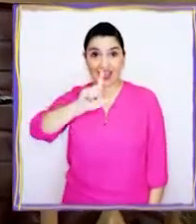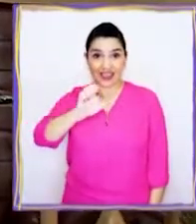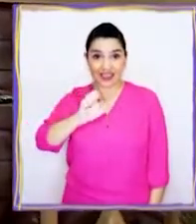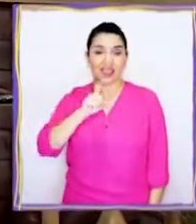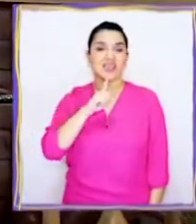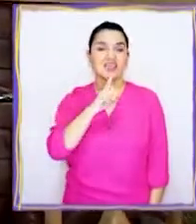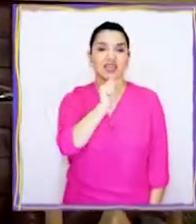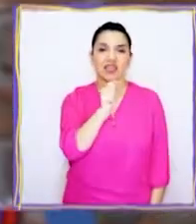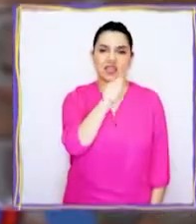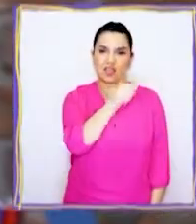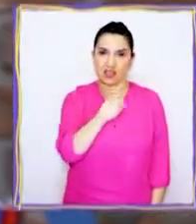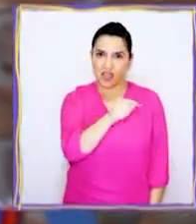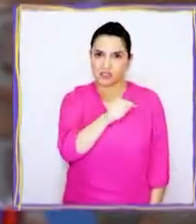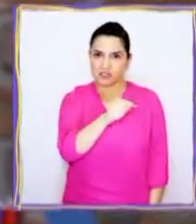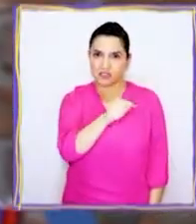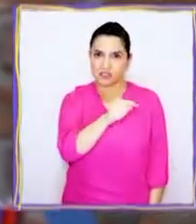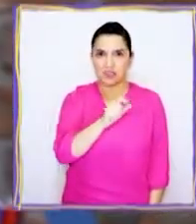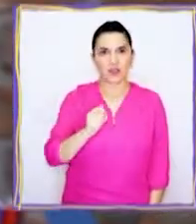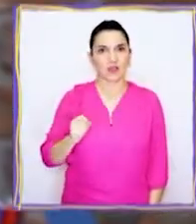Ga-ye-tas.